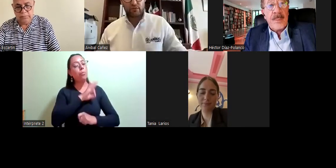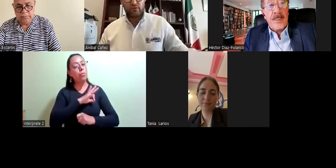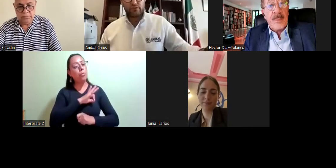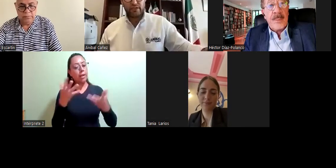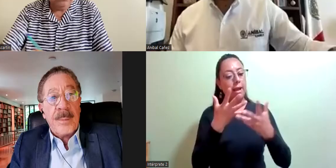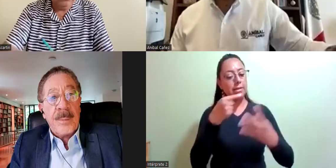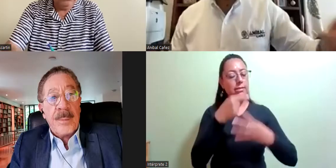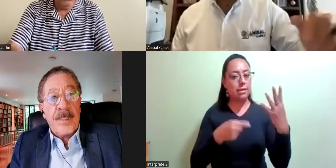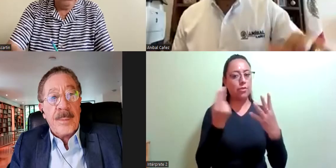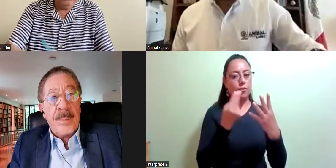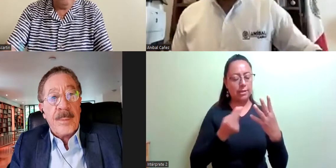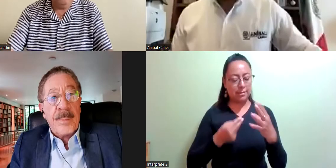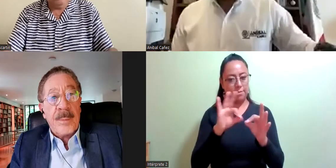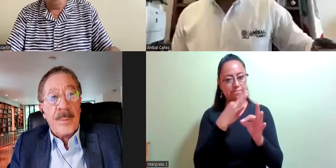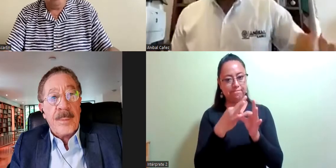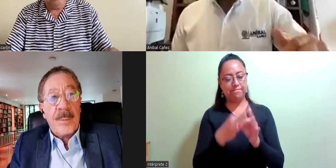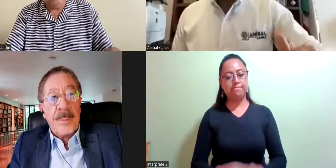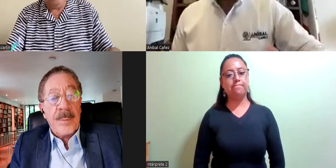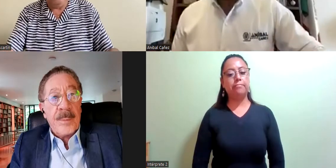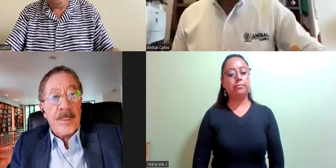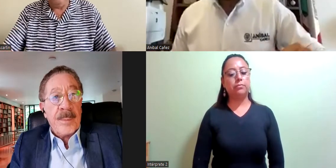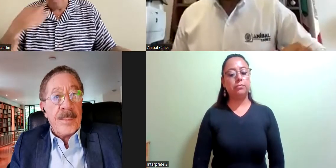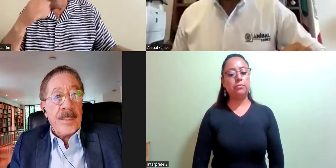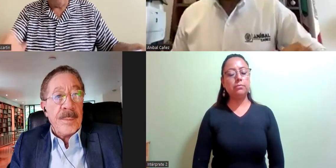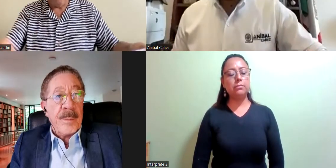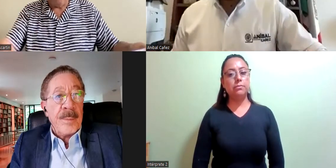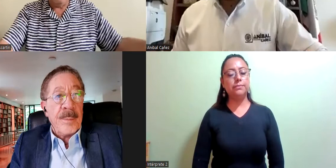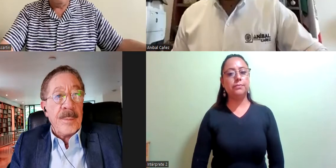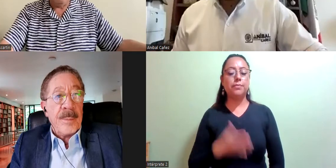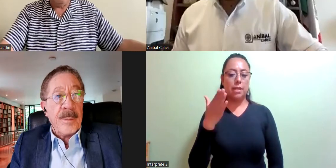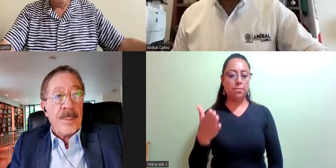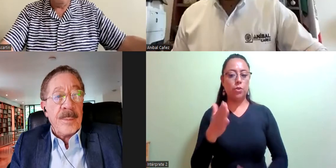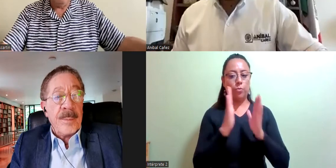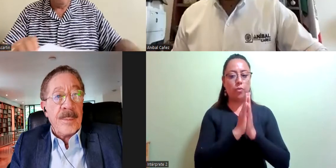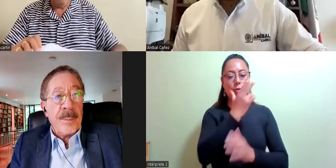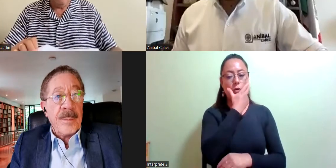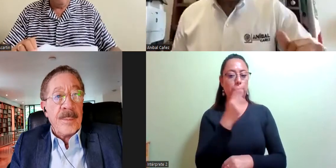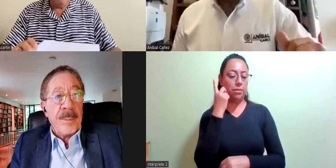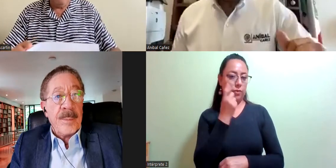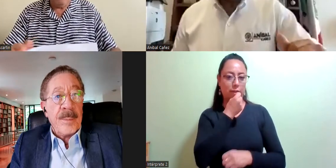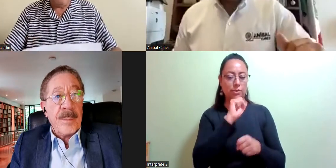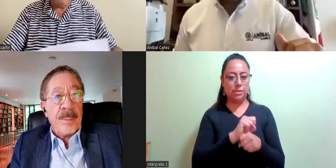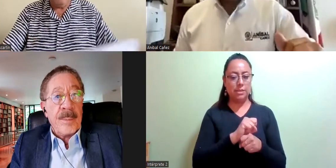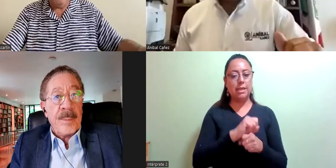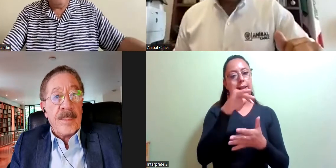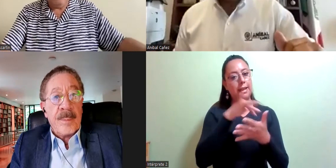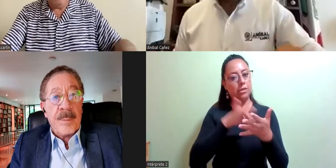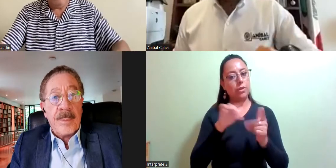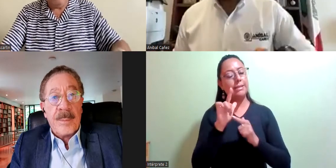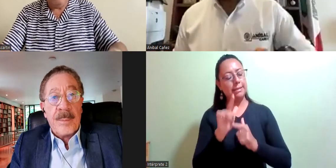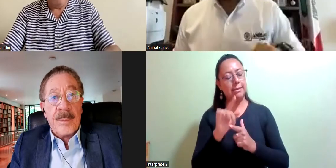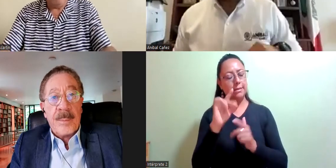trámites conducentes. Le solicito al diputado secretario proceda a dar lectura al siguiente punto del orden del